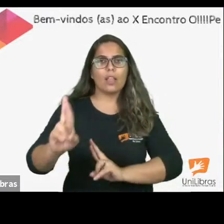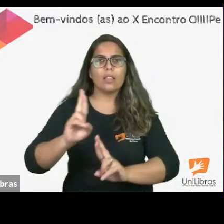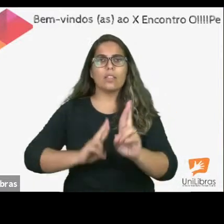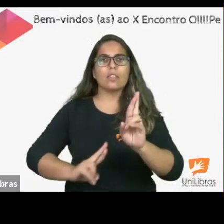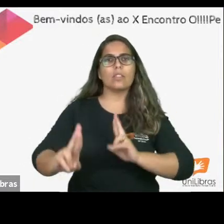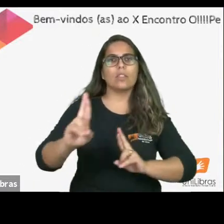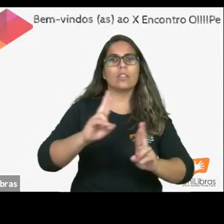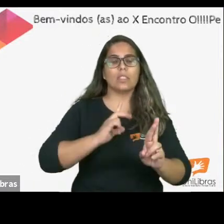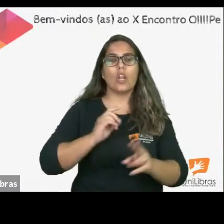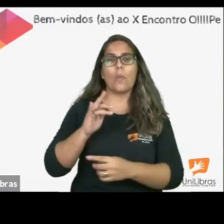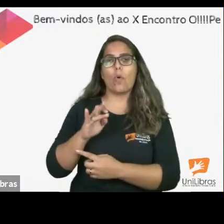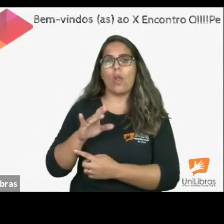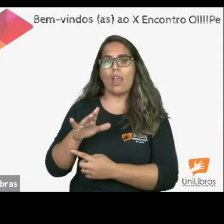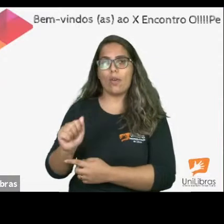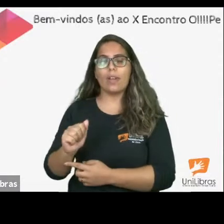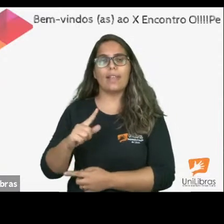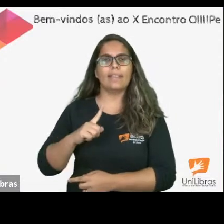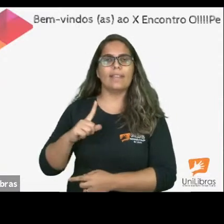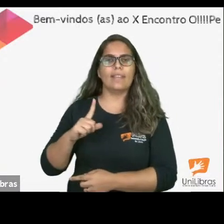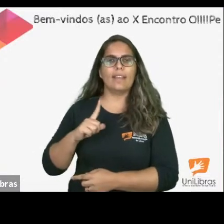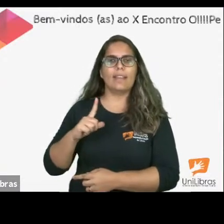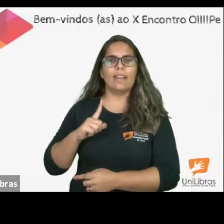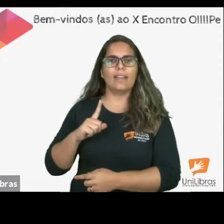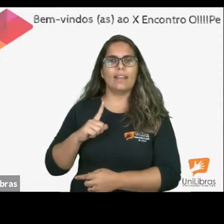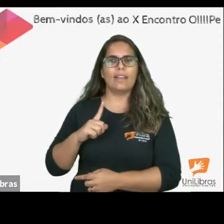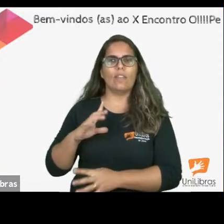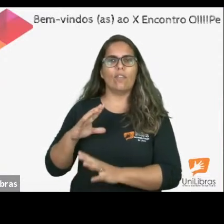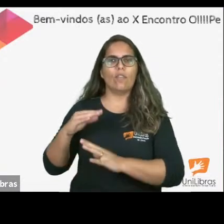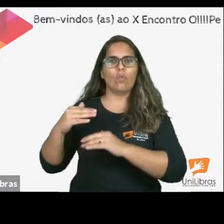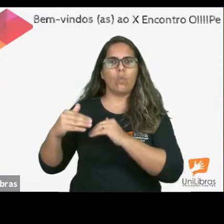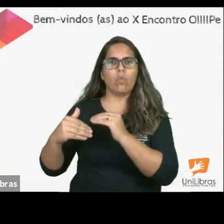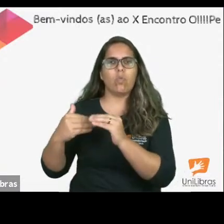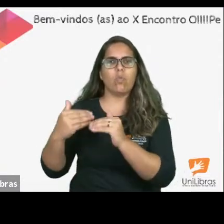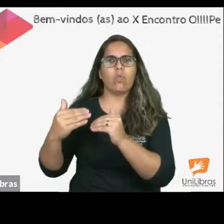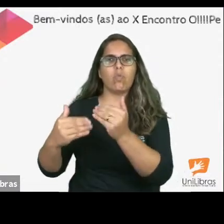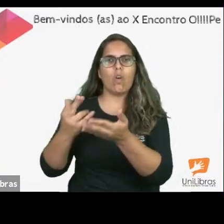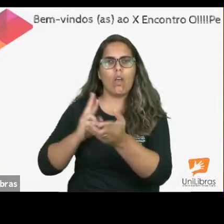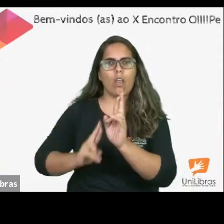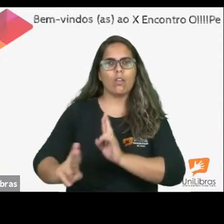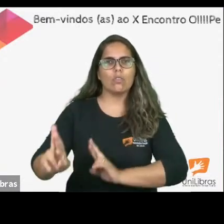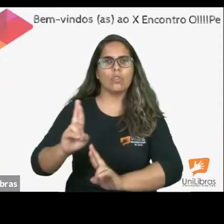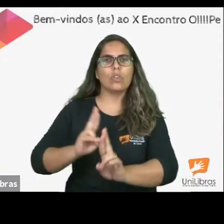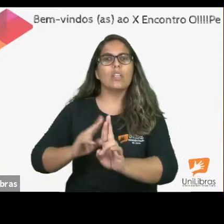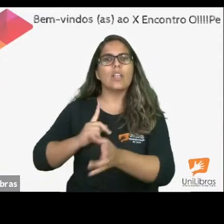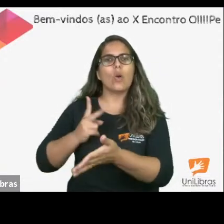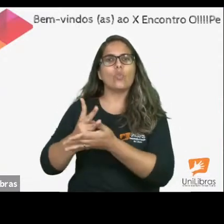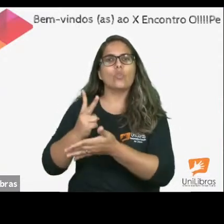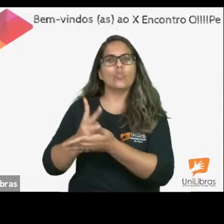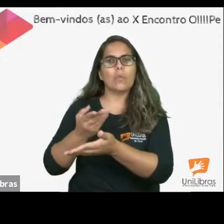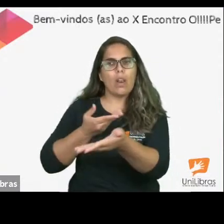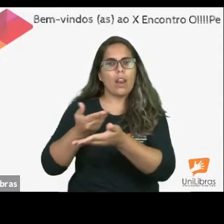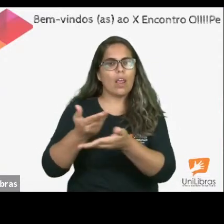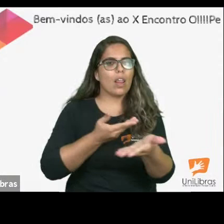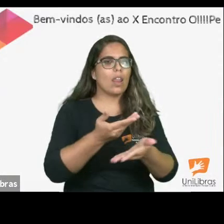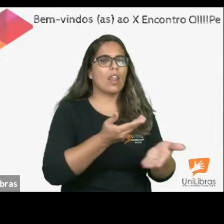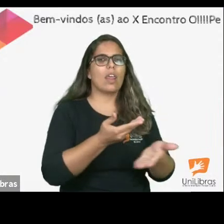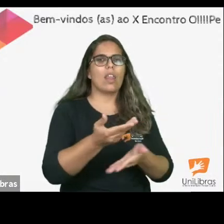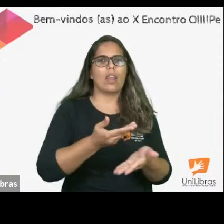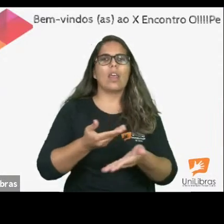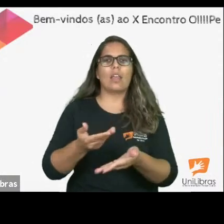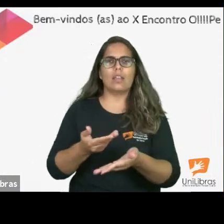las moléculas que están formando esa red de relaciones están continuamente cambiando en interacciones con